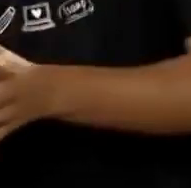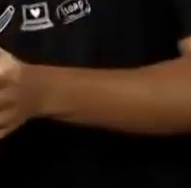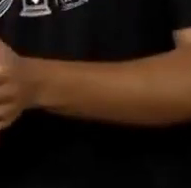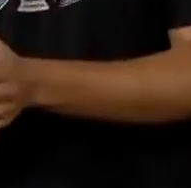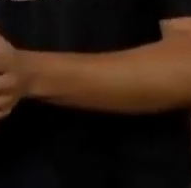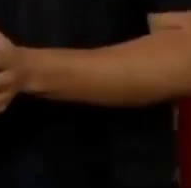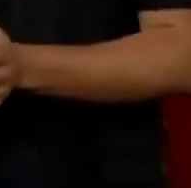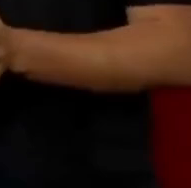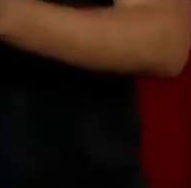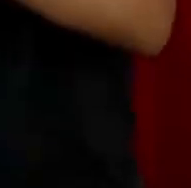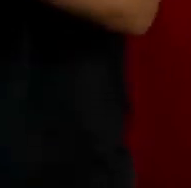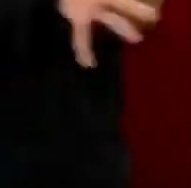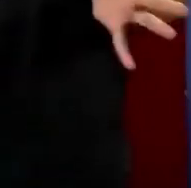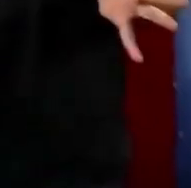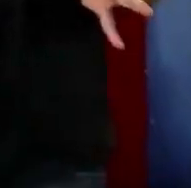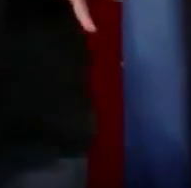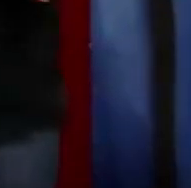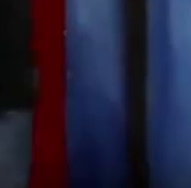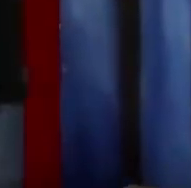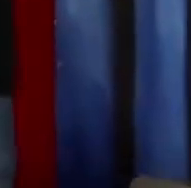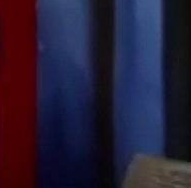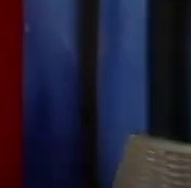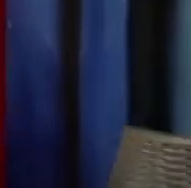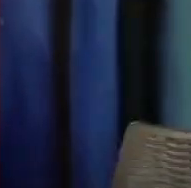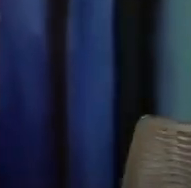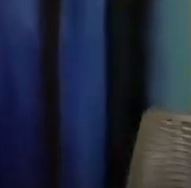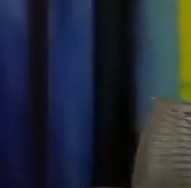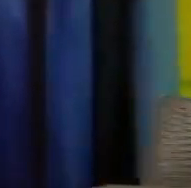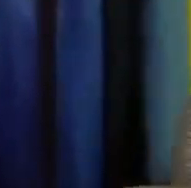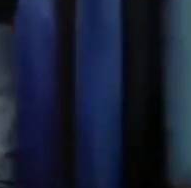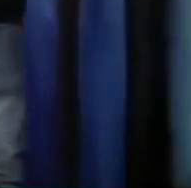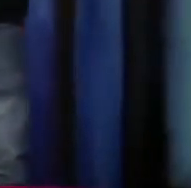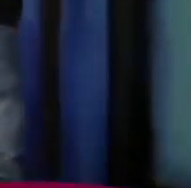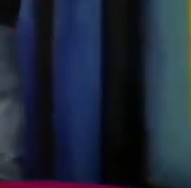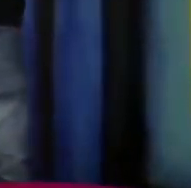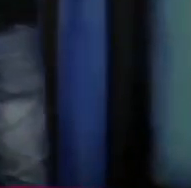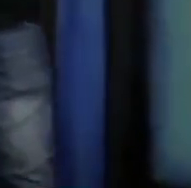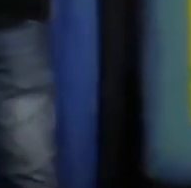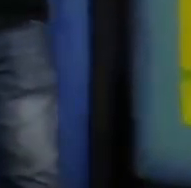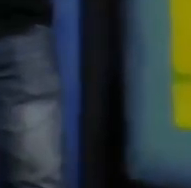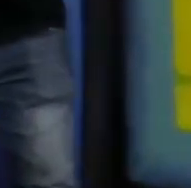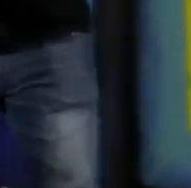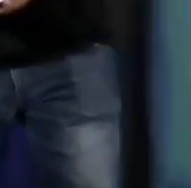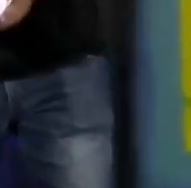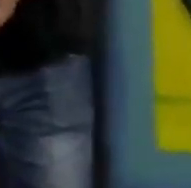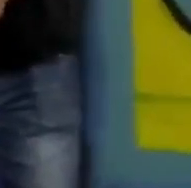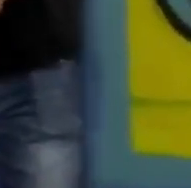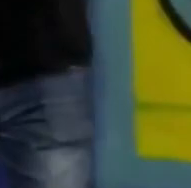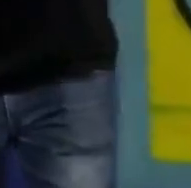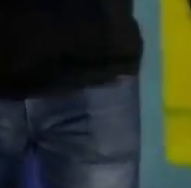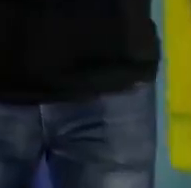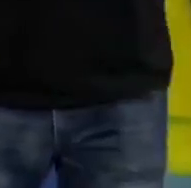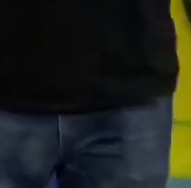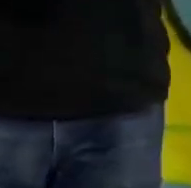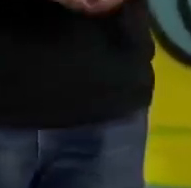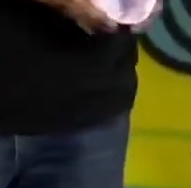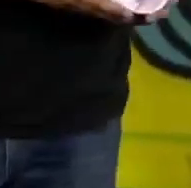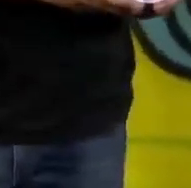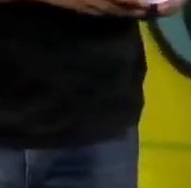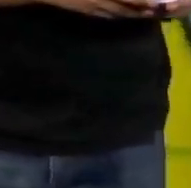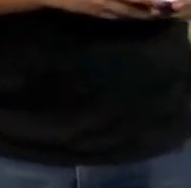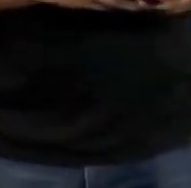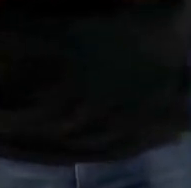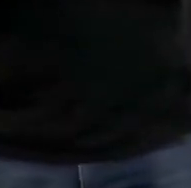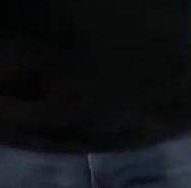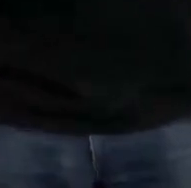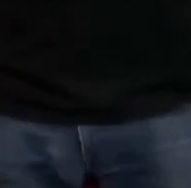bienvenidos al club de Nana Emilia. ¿Qué vamos a tener, Martín? Esta edición va a ser un programa especial, así que no te lo puedes perder. Vamos a